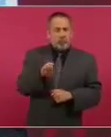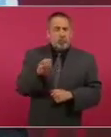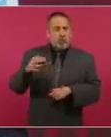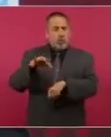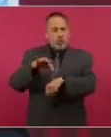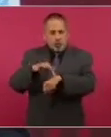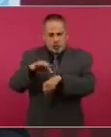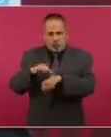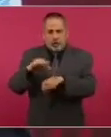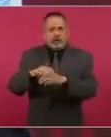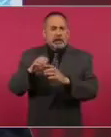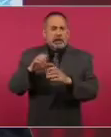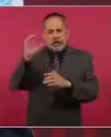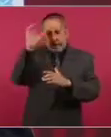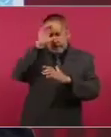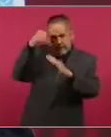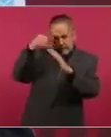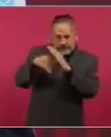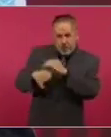mexicanos